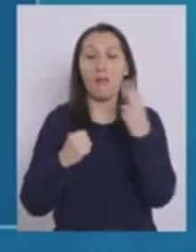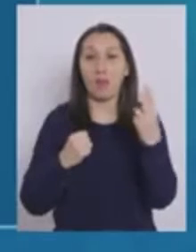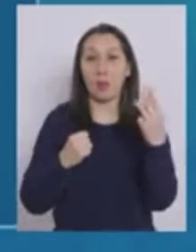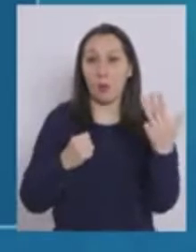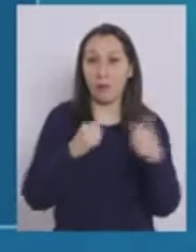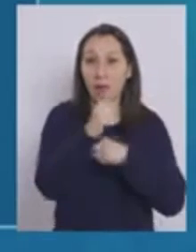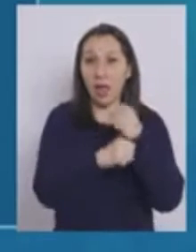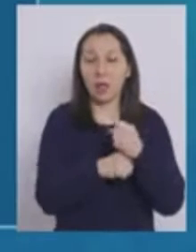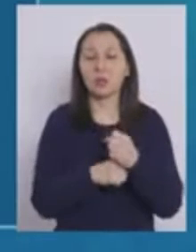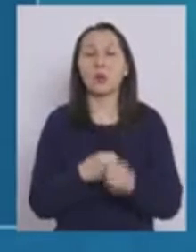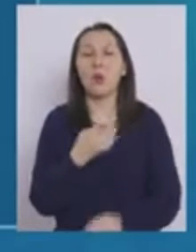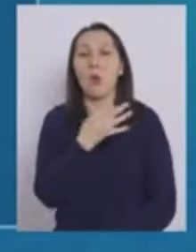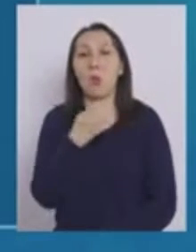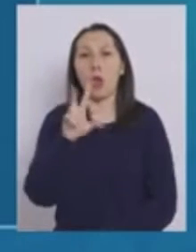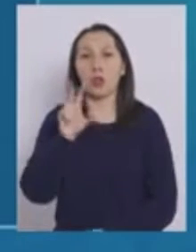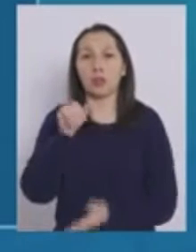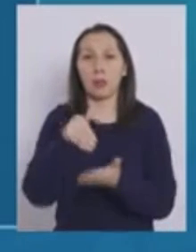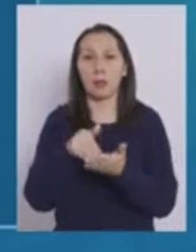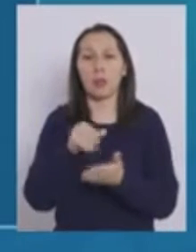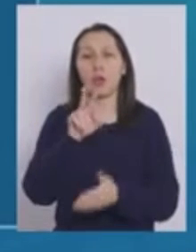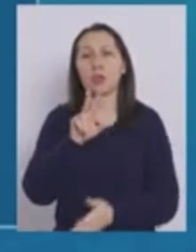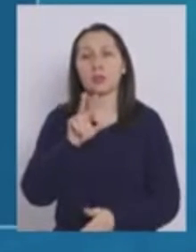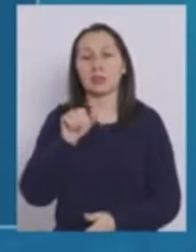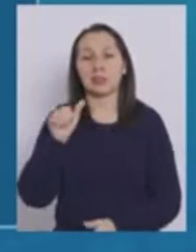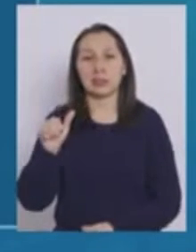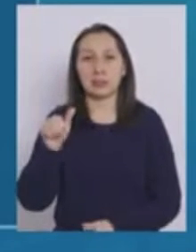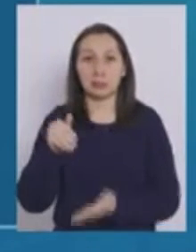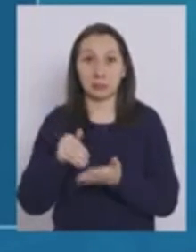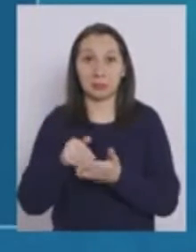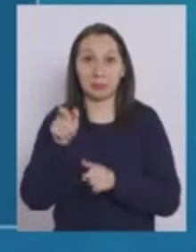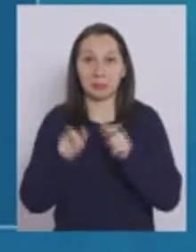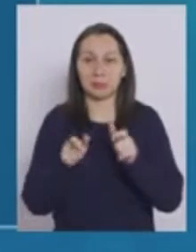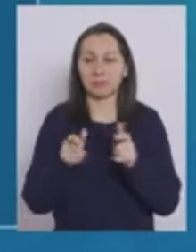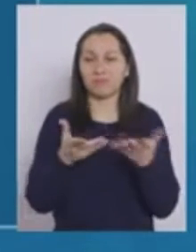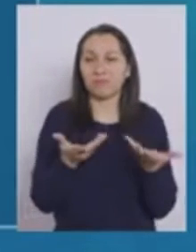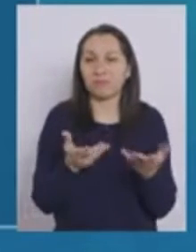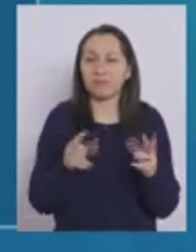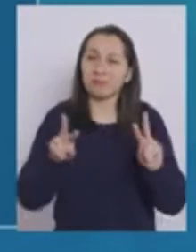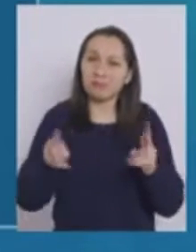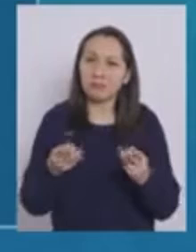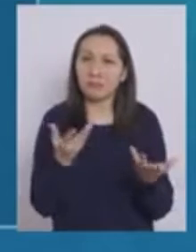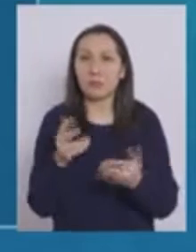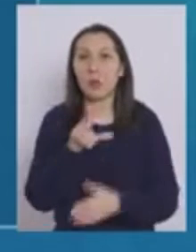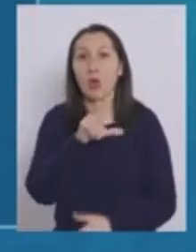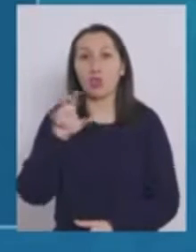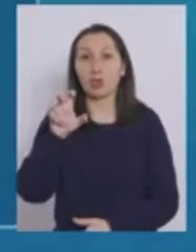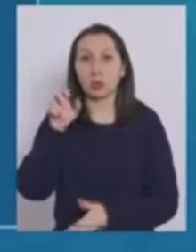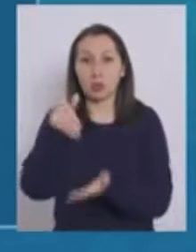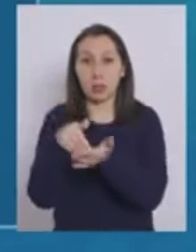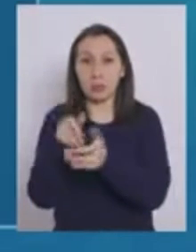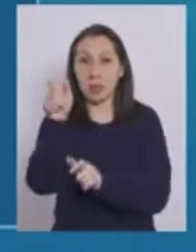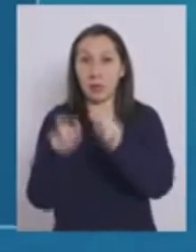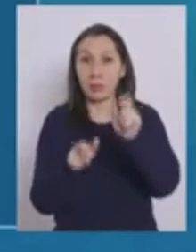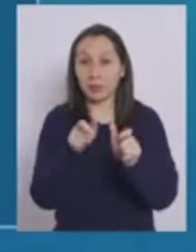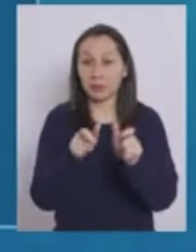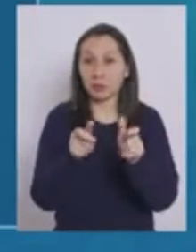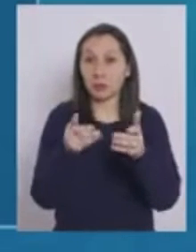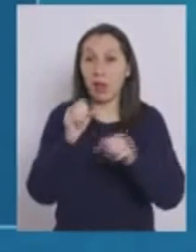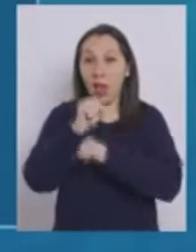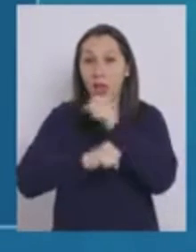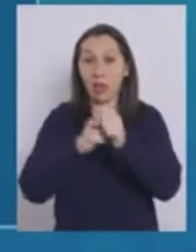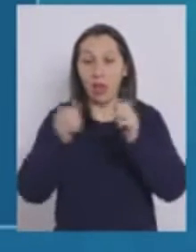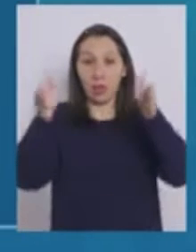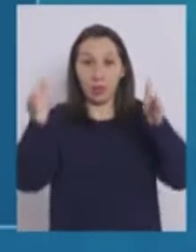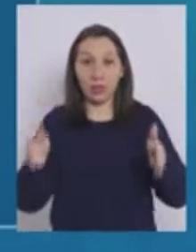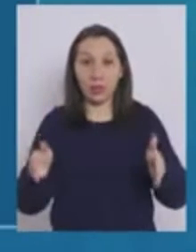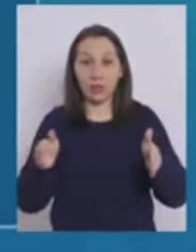años, 480.000, 86.000 personas. Es decir, tenemos cerca de 800.000 personas en este rango